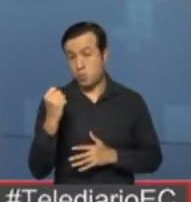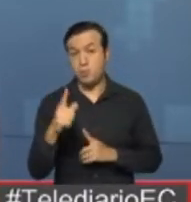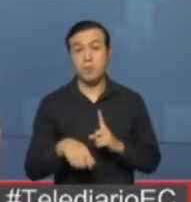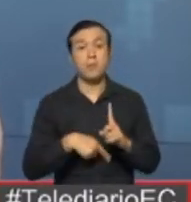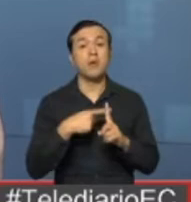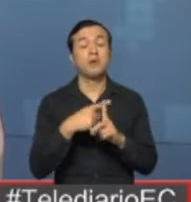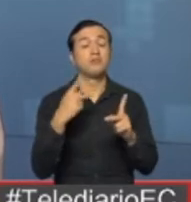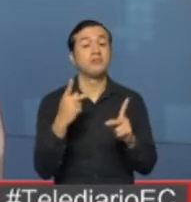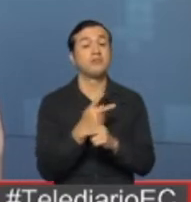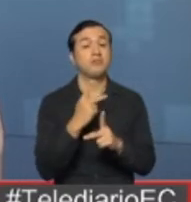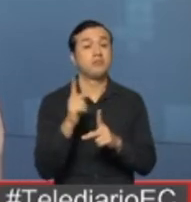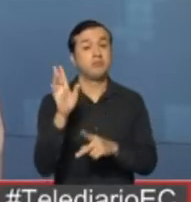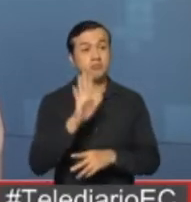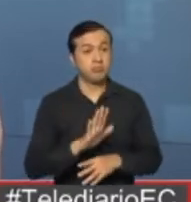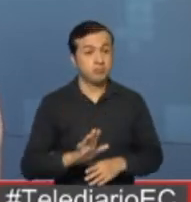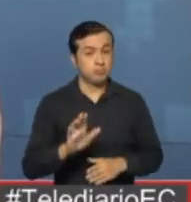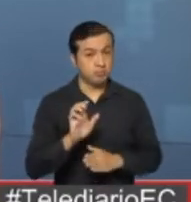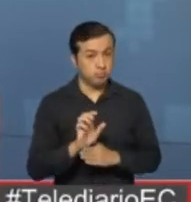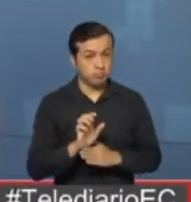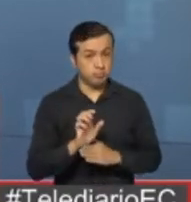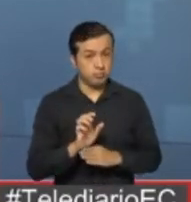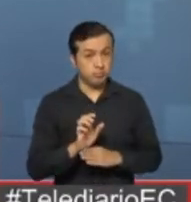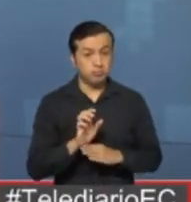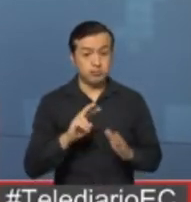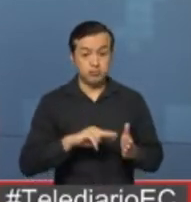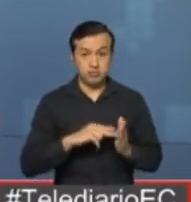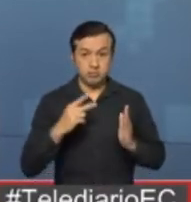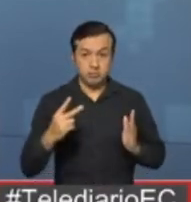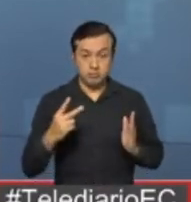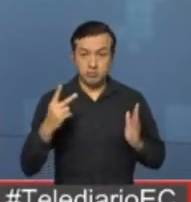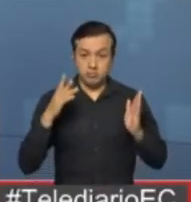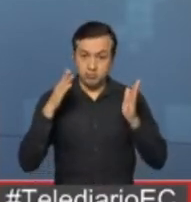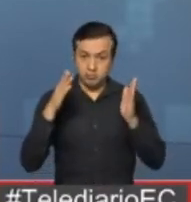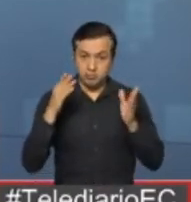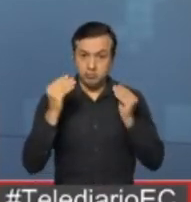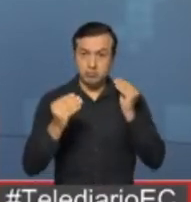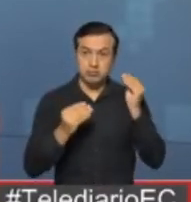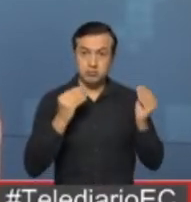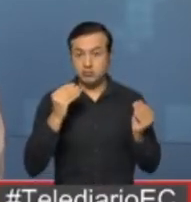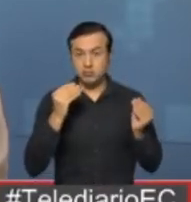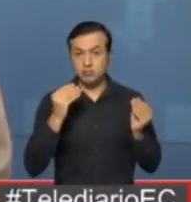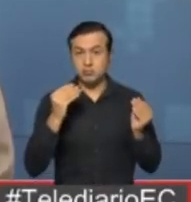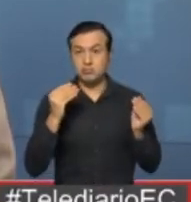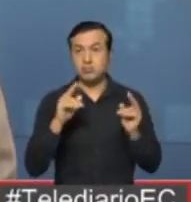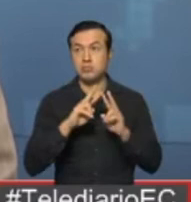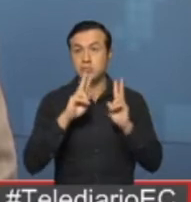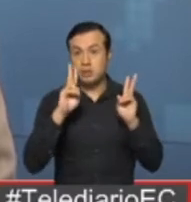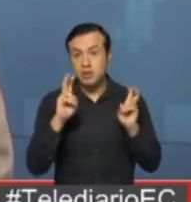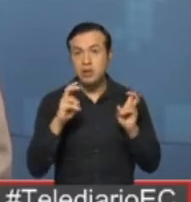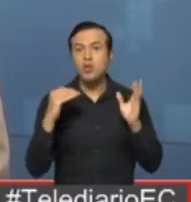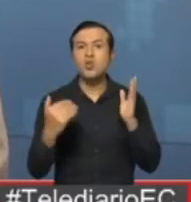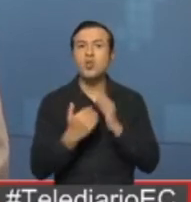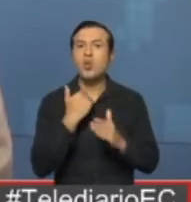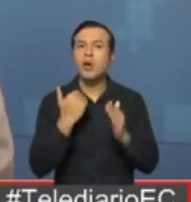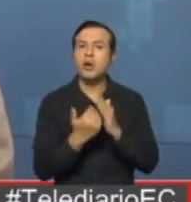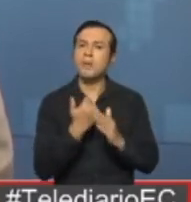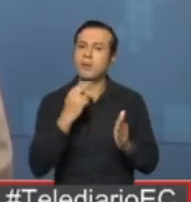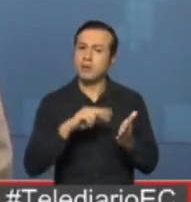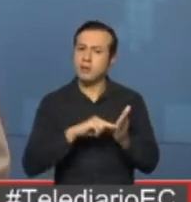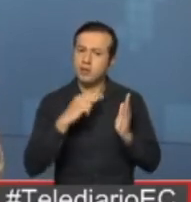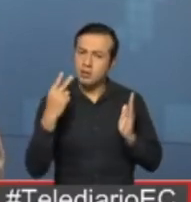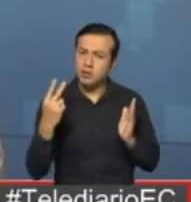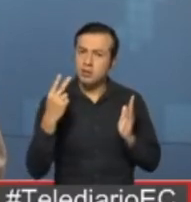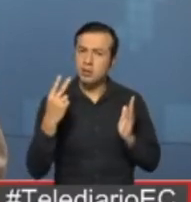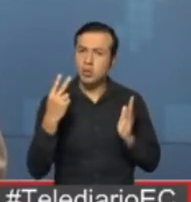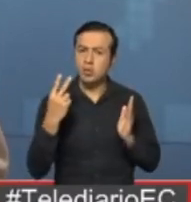las más comunes en el ecuador recientes avances tecnológicos le apuestan a las inmune inmunoterapias modernas o